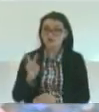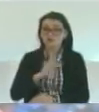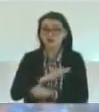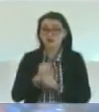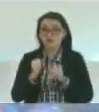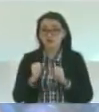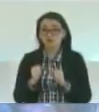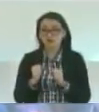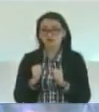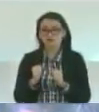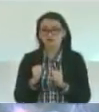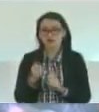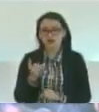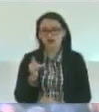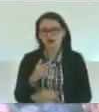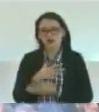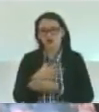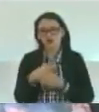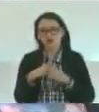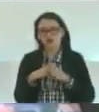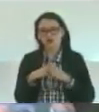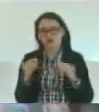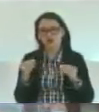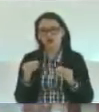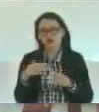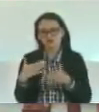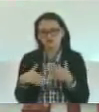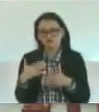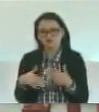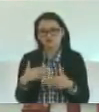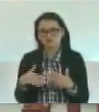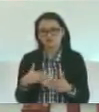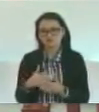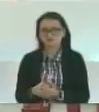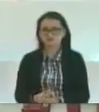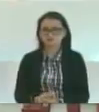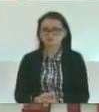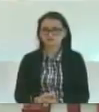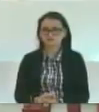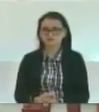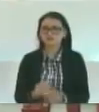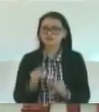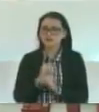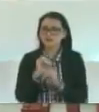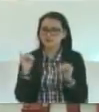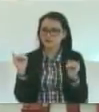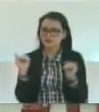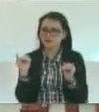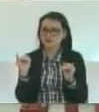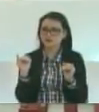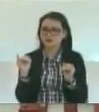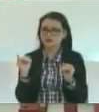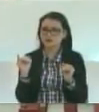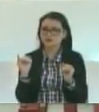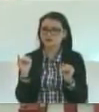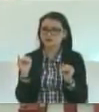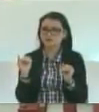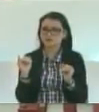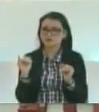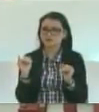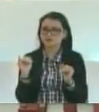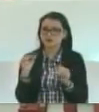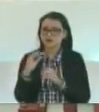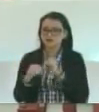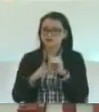potencia que lo tiene todo para que de manera soberana, de manera independiente, transitemos el resto del